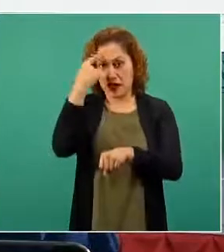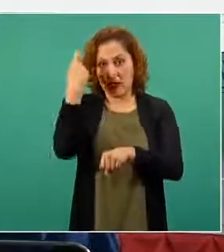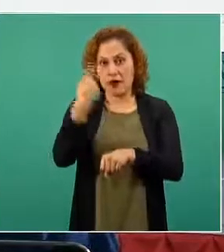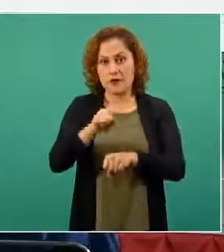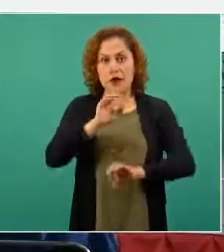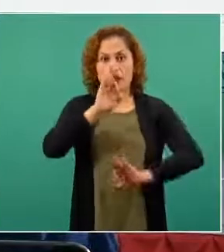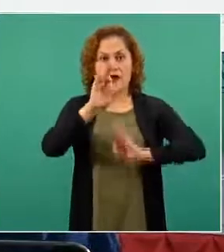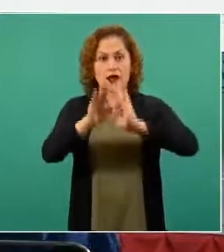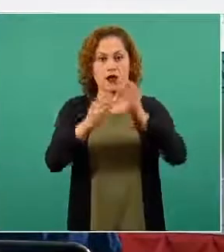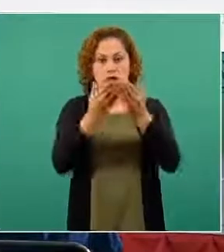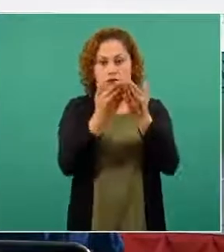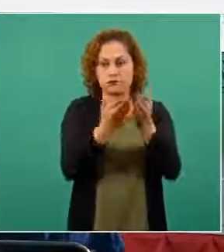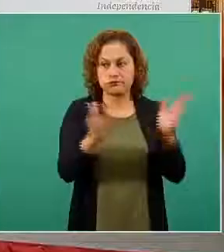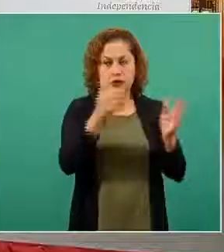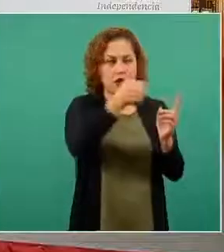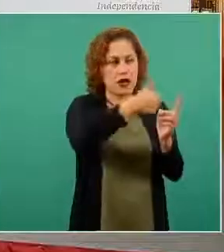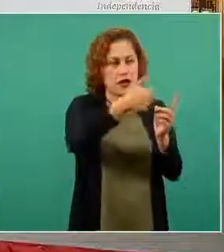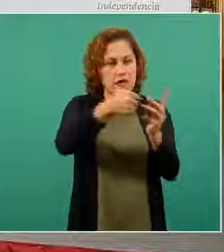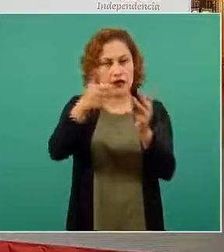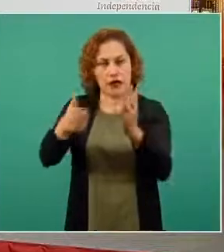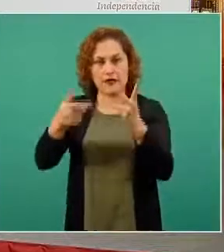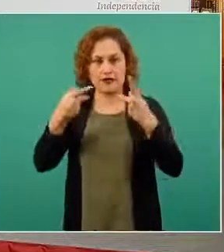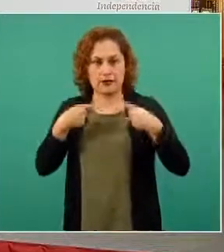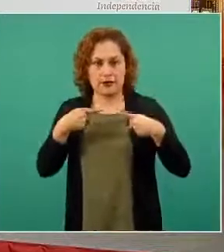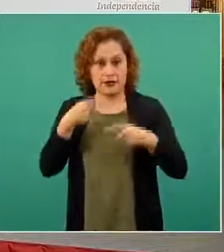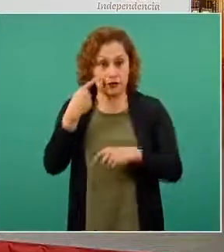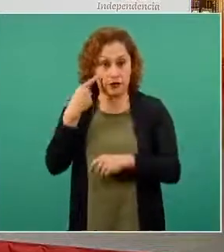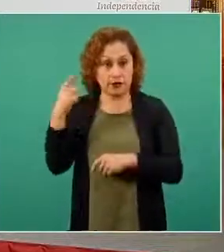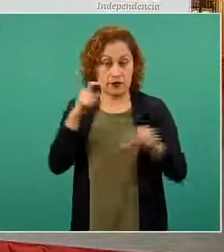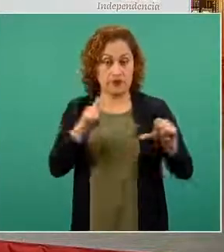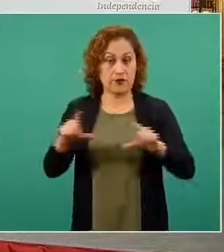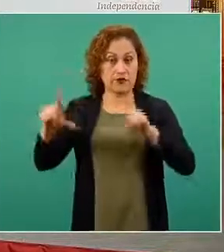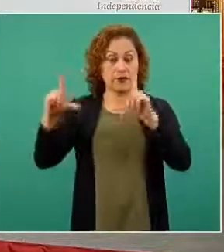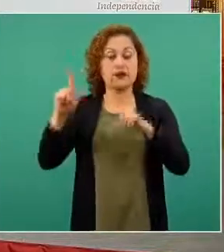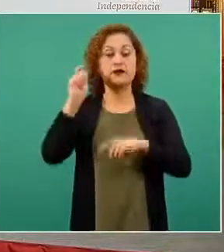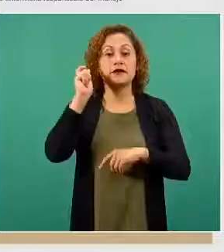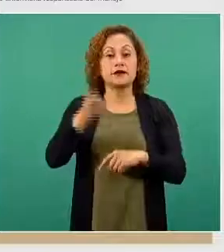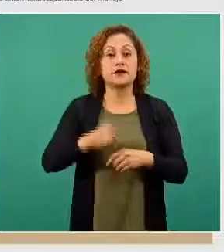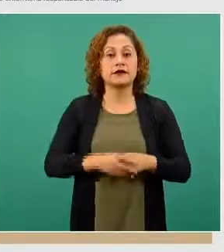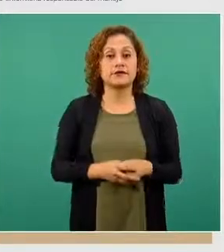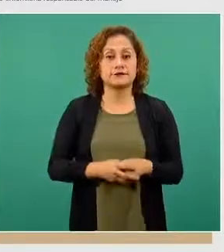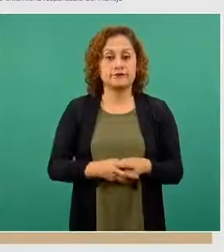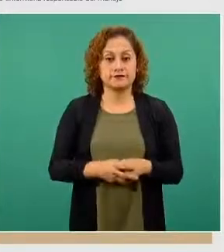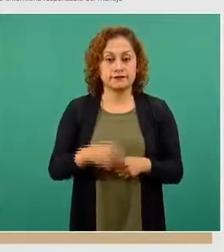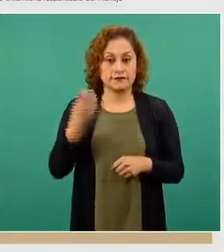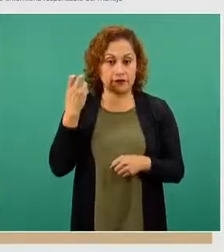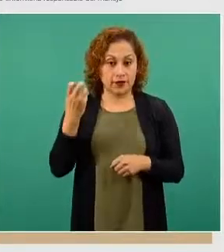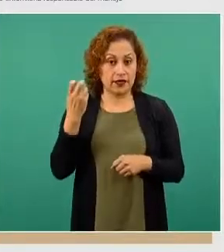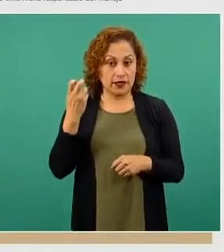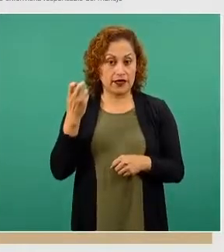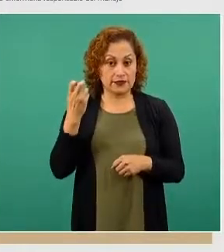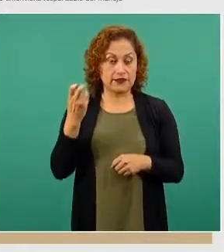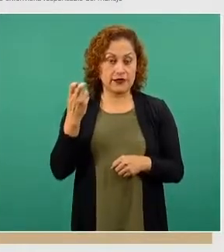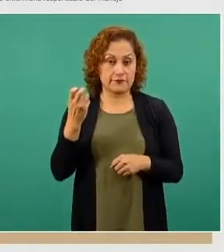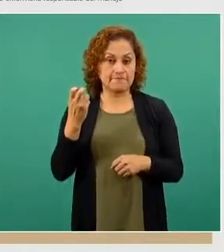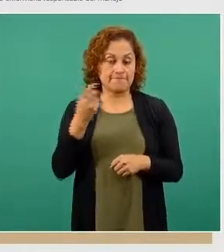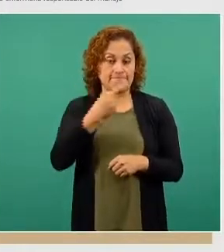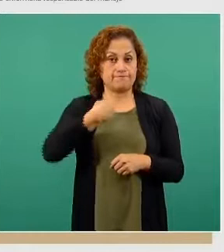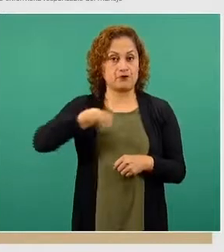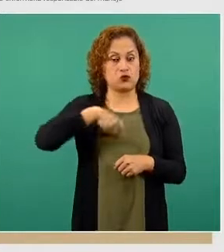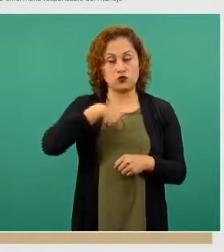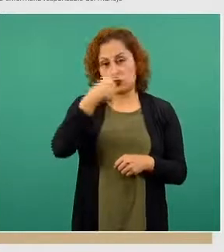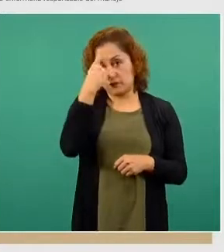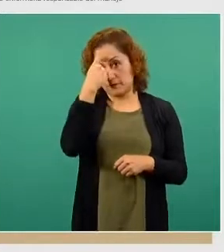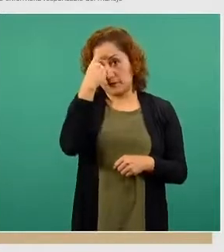cada uno de nuestros pacientes. Como ustedes lo ven en la diapositiva, y que esto es una iniciativa en donde,